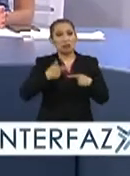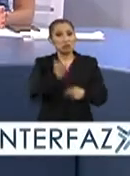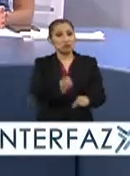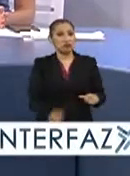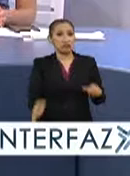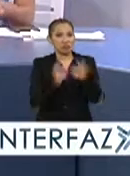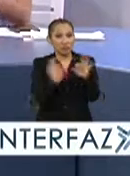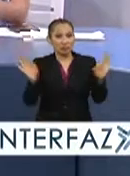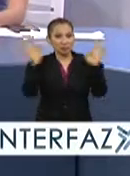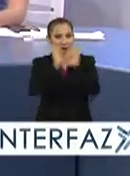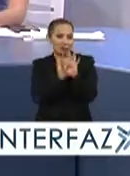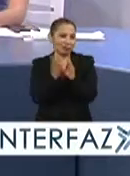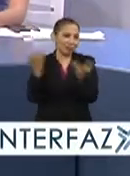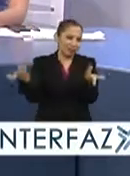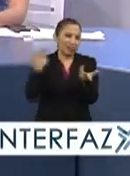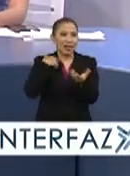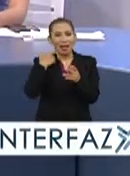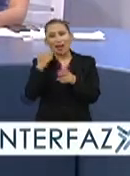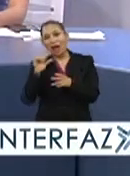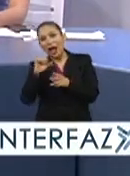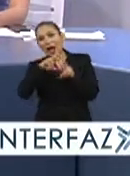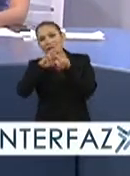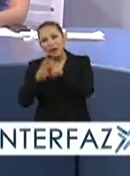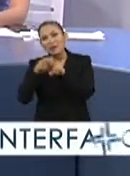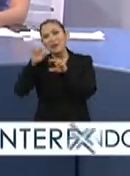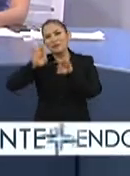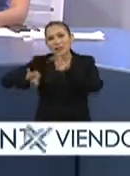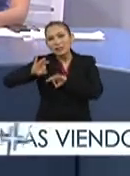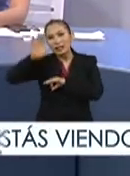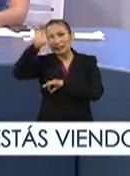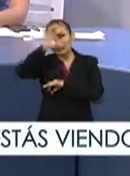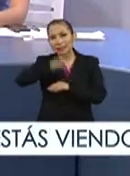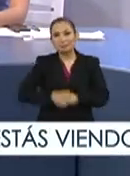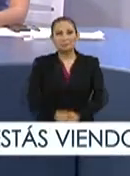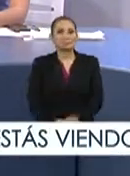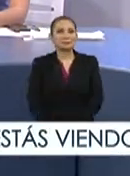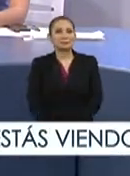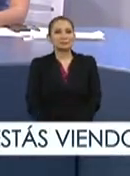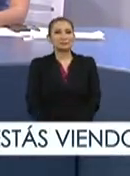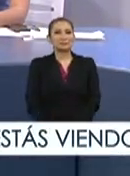personajes más importantes de la astronomía, de la física y de la ciencia.